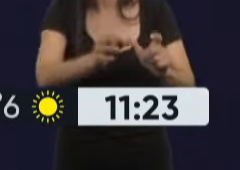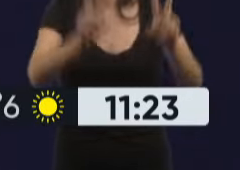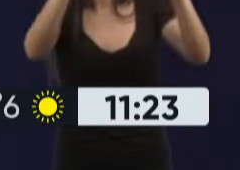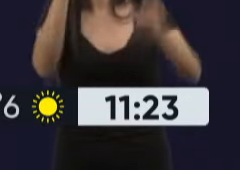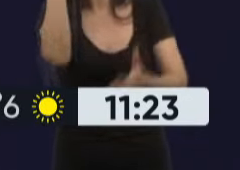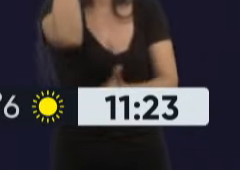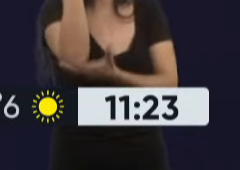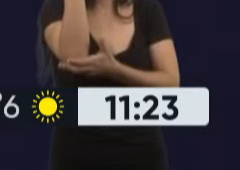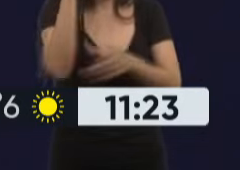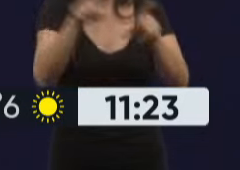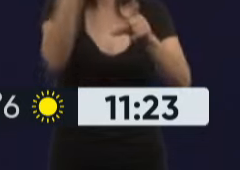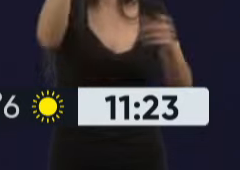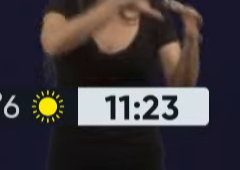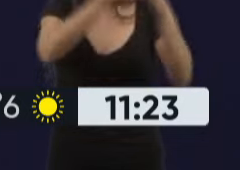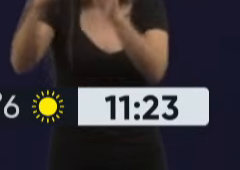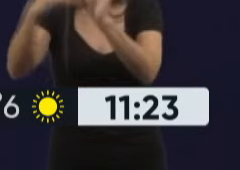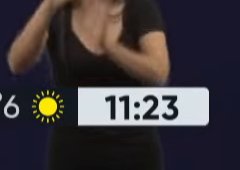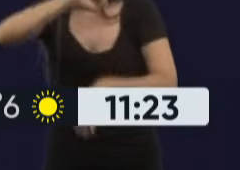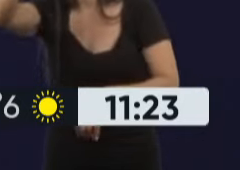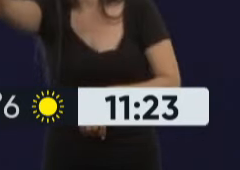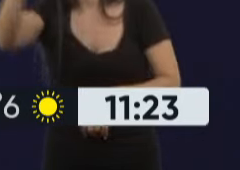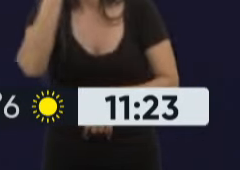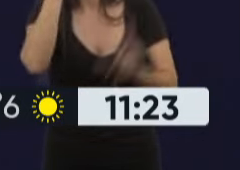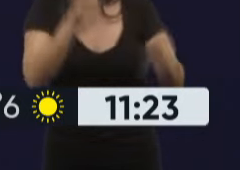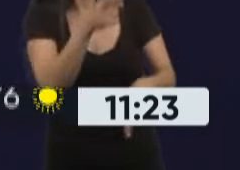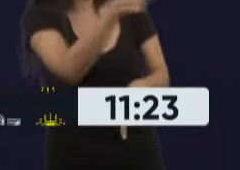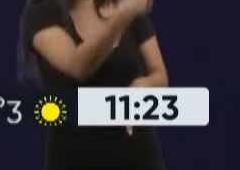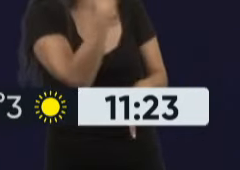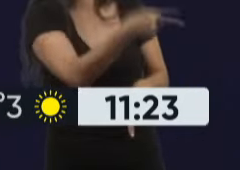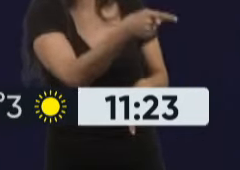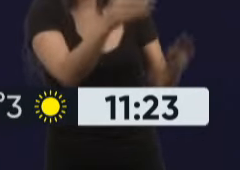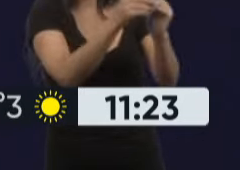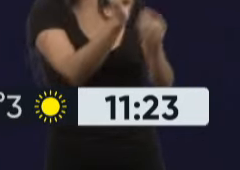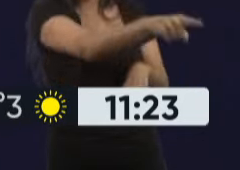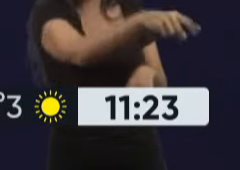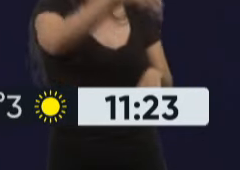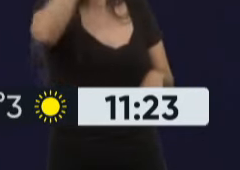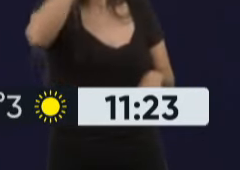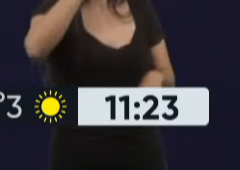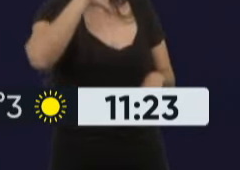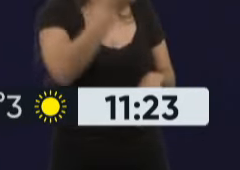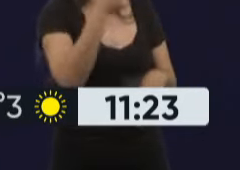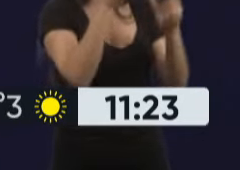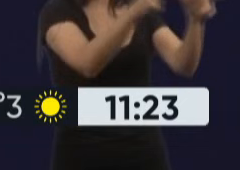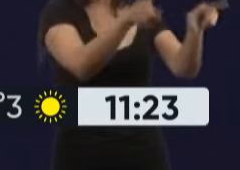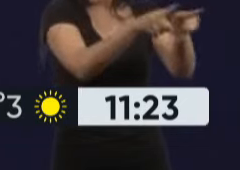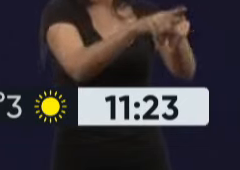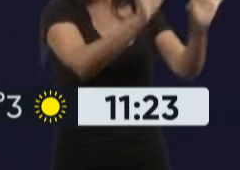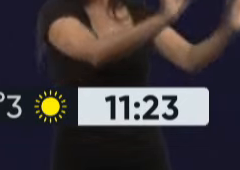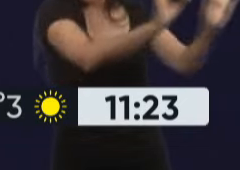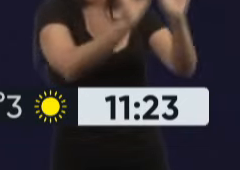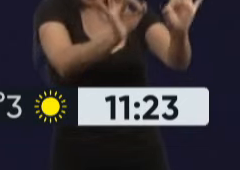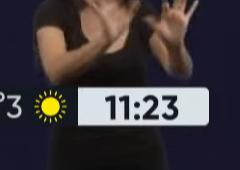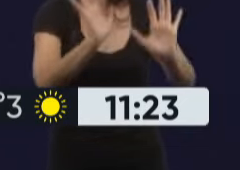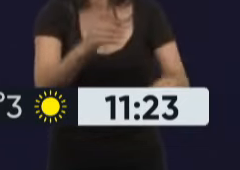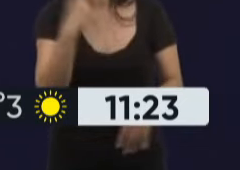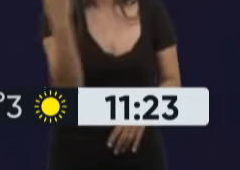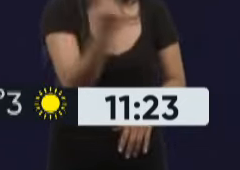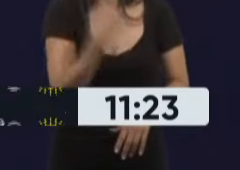en impactar como también lo hablaba con tu amigo o semiamigo Peralta sino que además